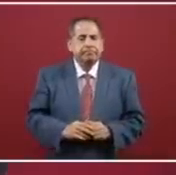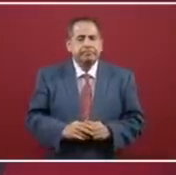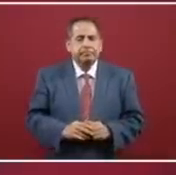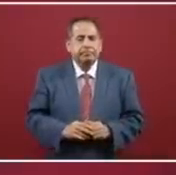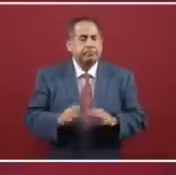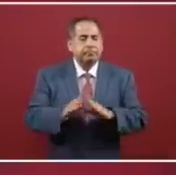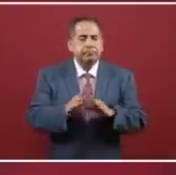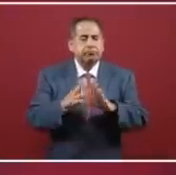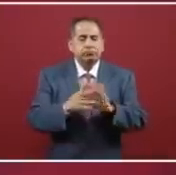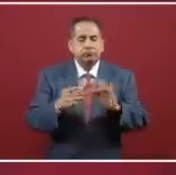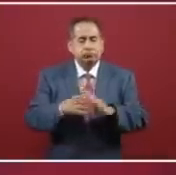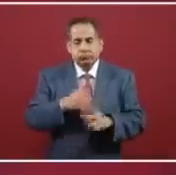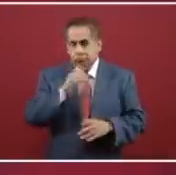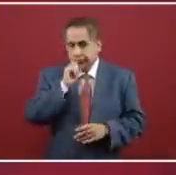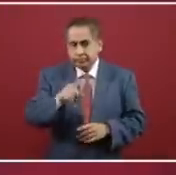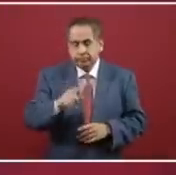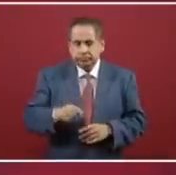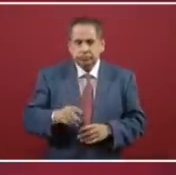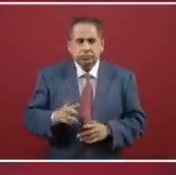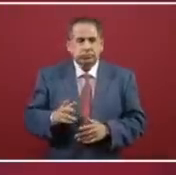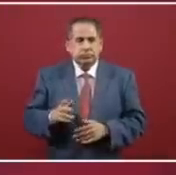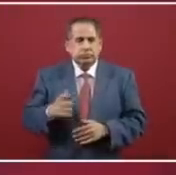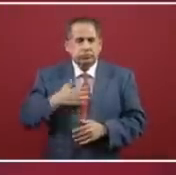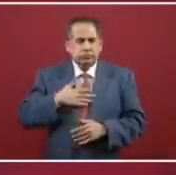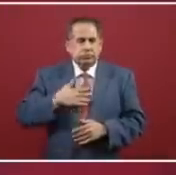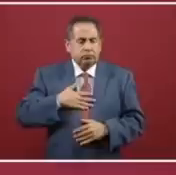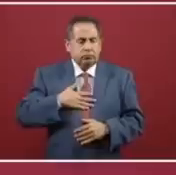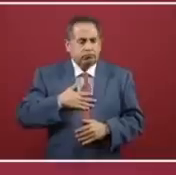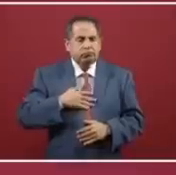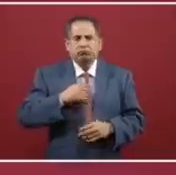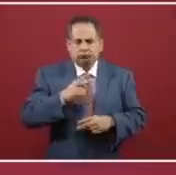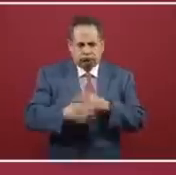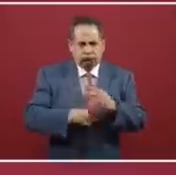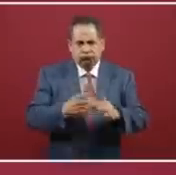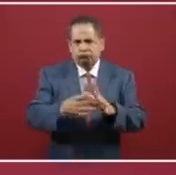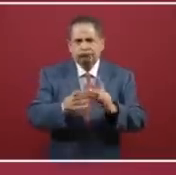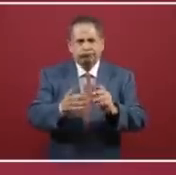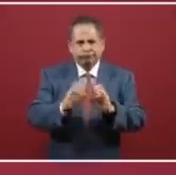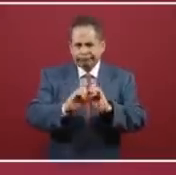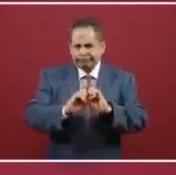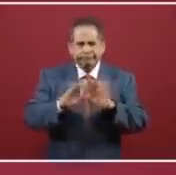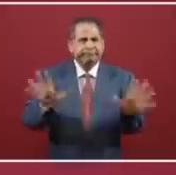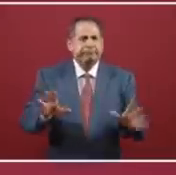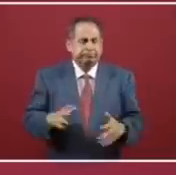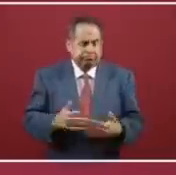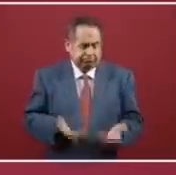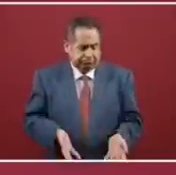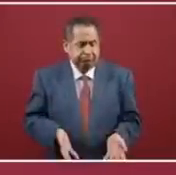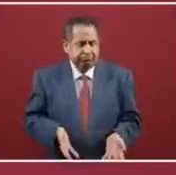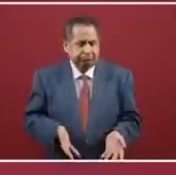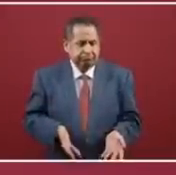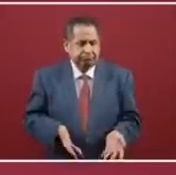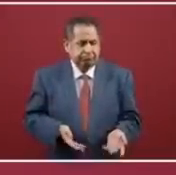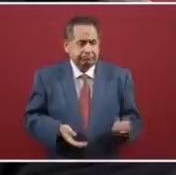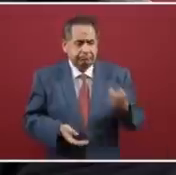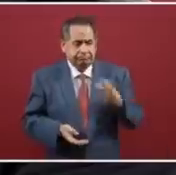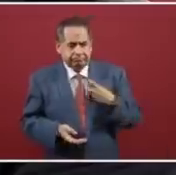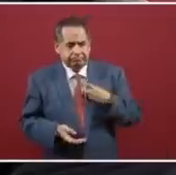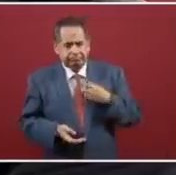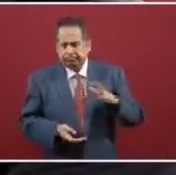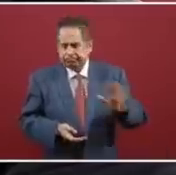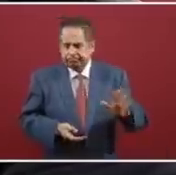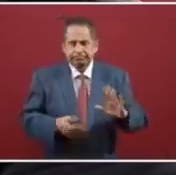como lo es el que yo aclare el que yo pueda ejercer